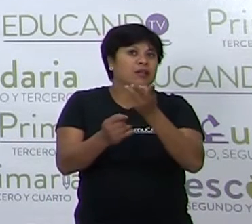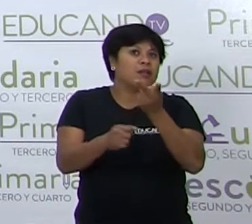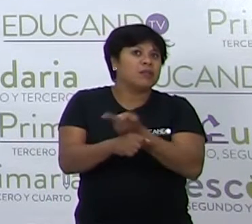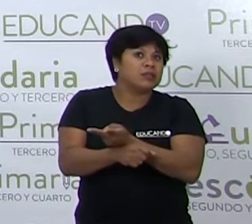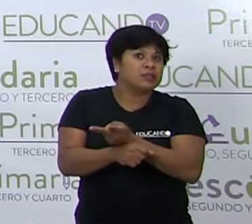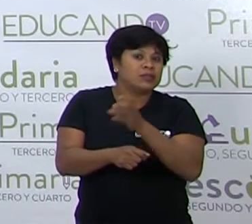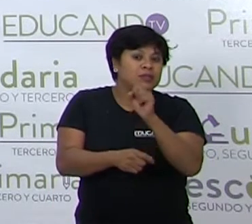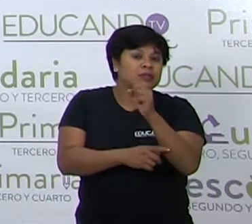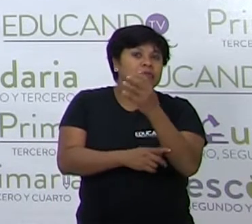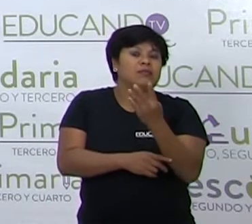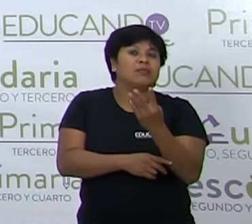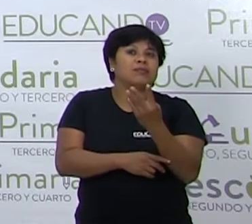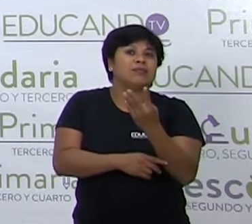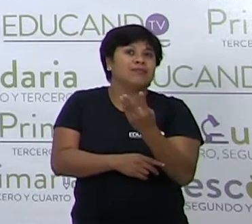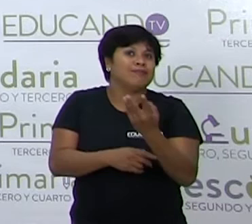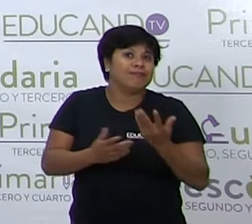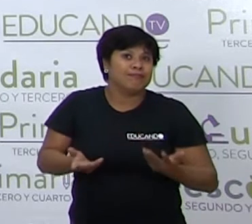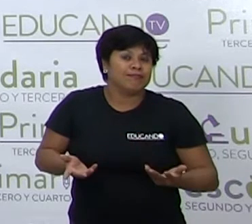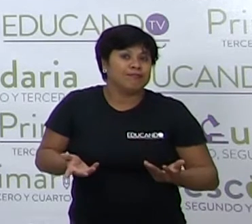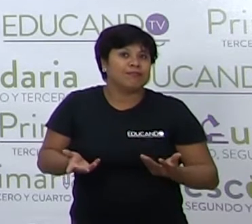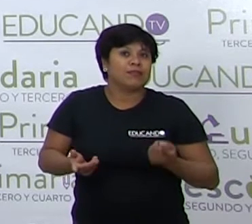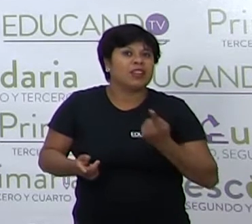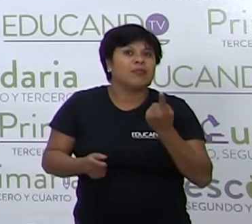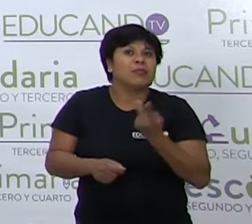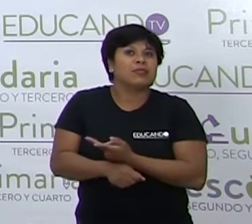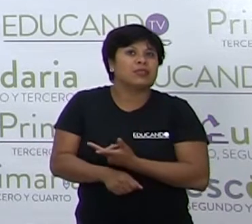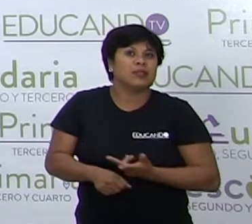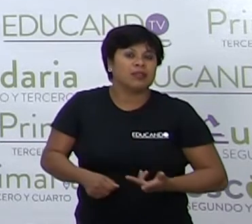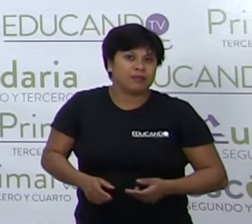con esos 64? ¿Qué pasaría?